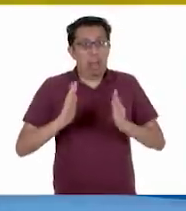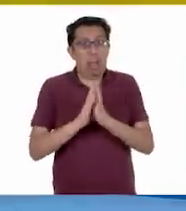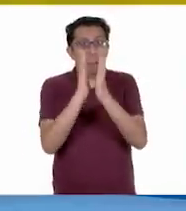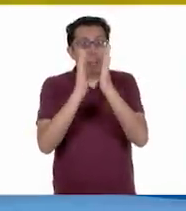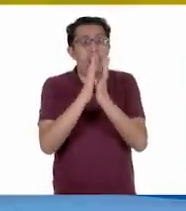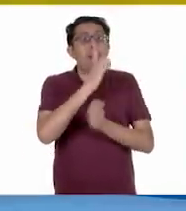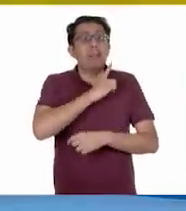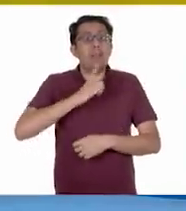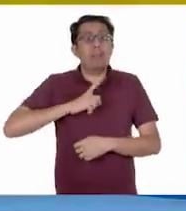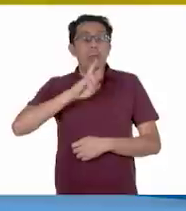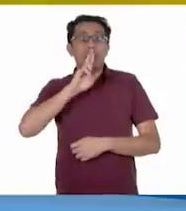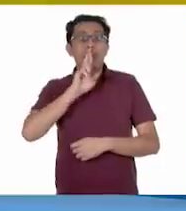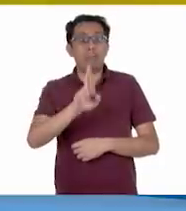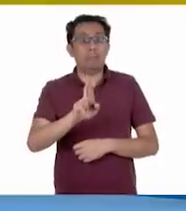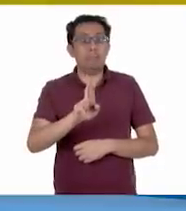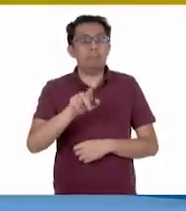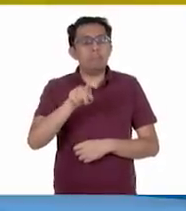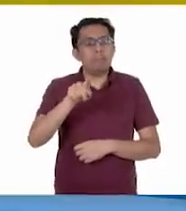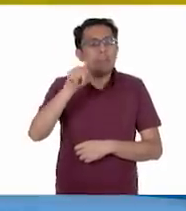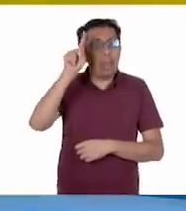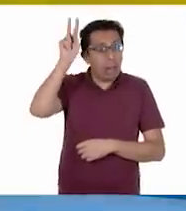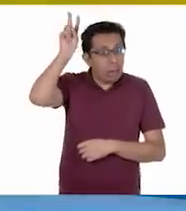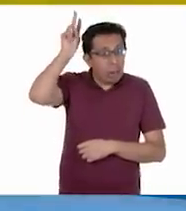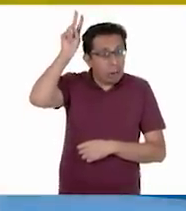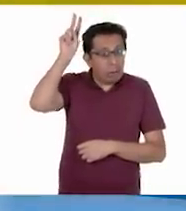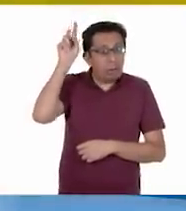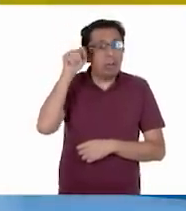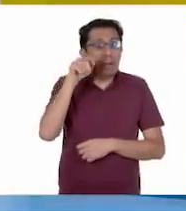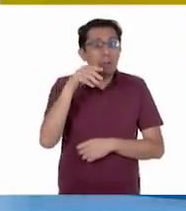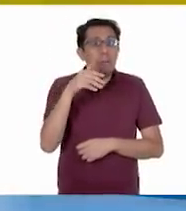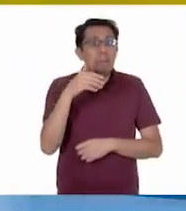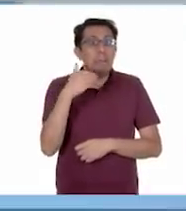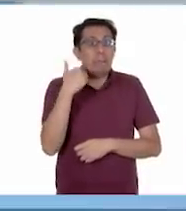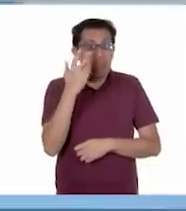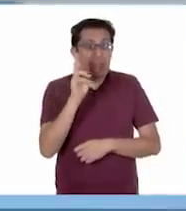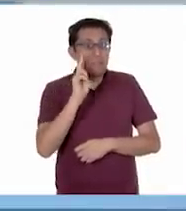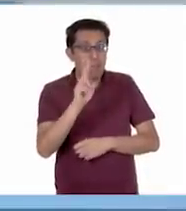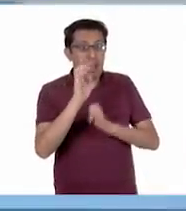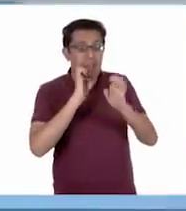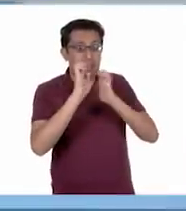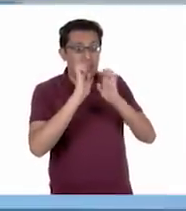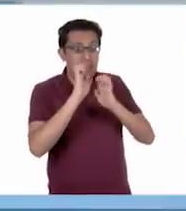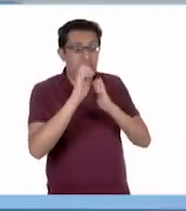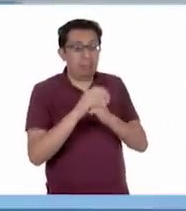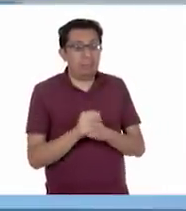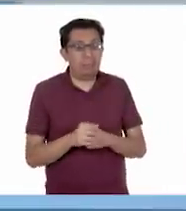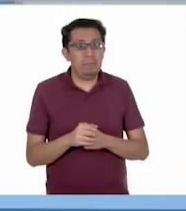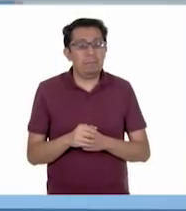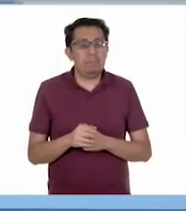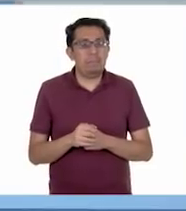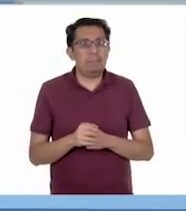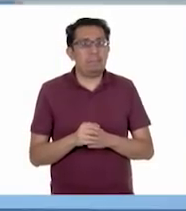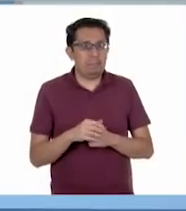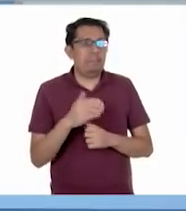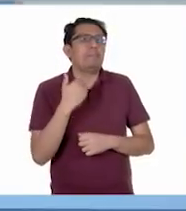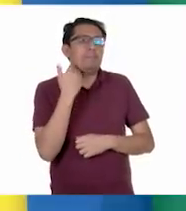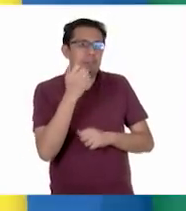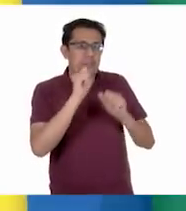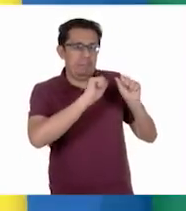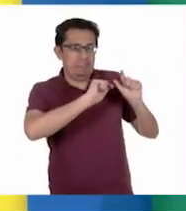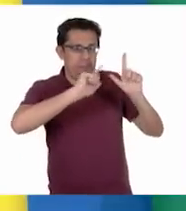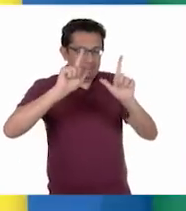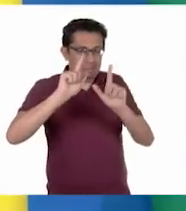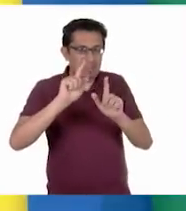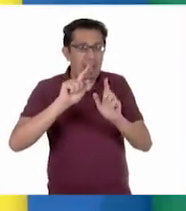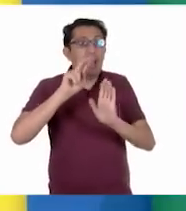responder. Raulito, ¿te gustaría ver una entrevista? Sí, claro, me encantaría. Vamos a verla. Muy bien,